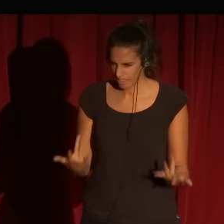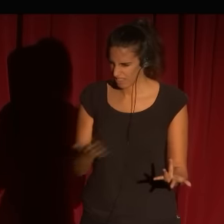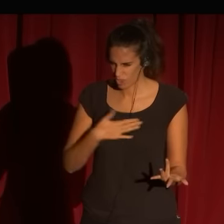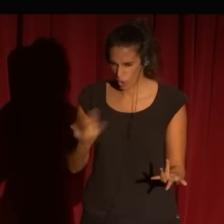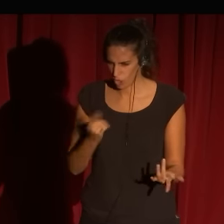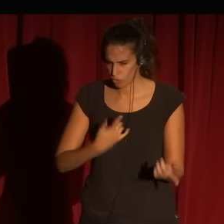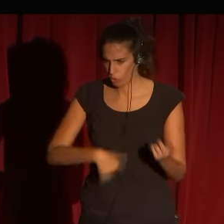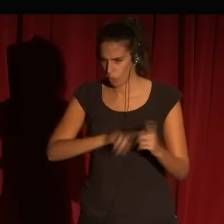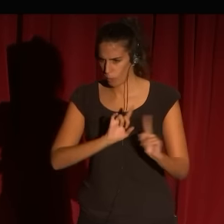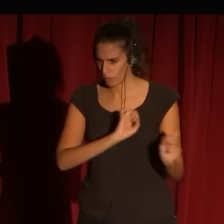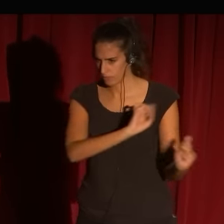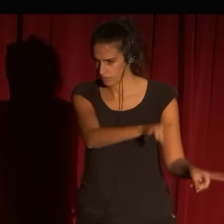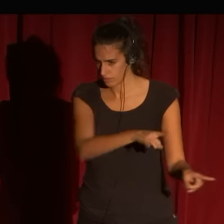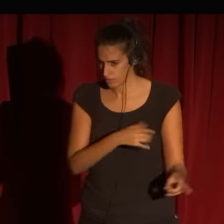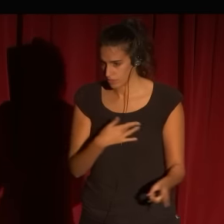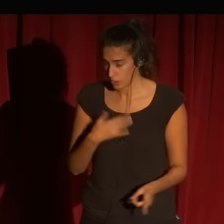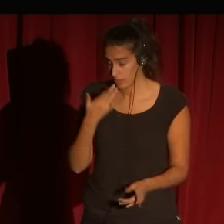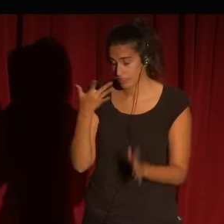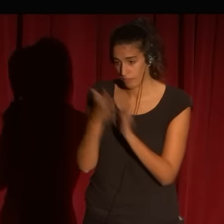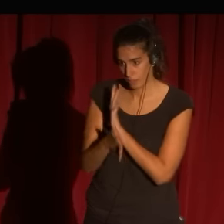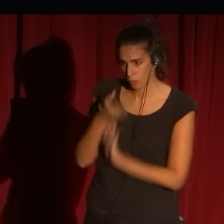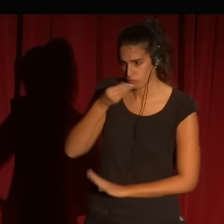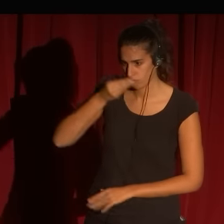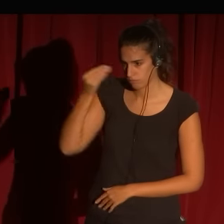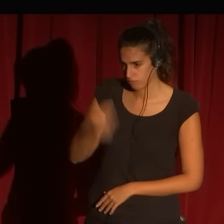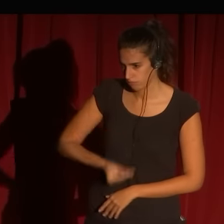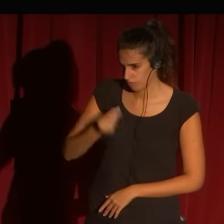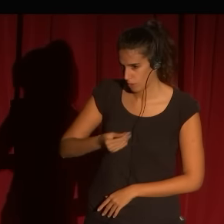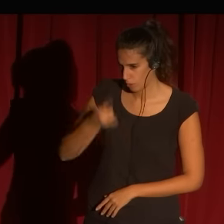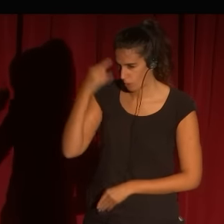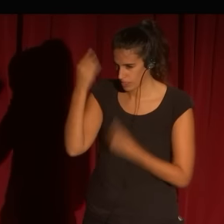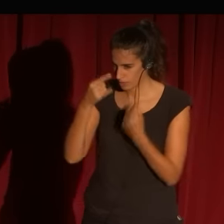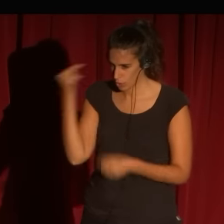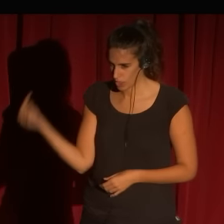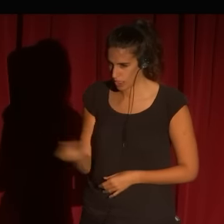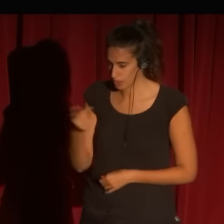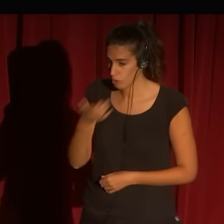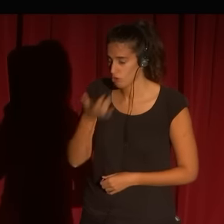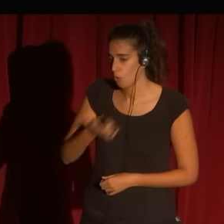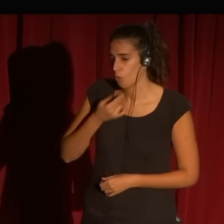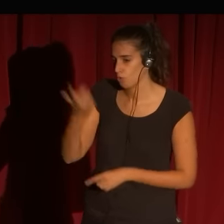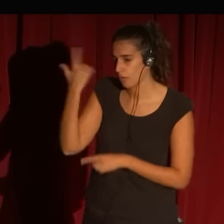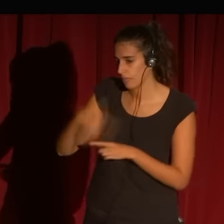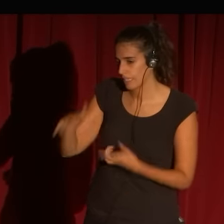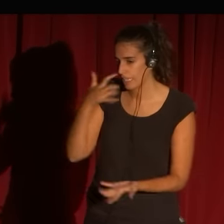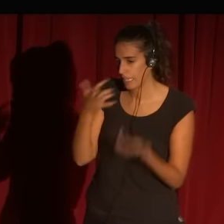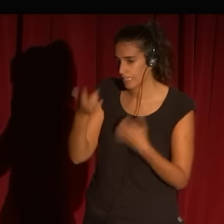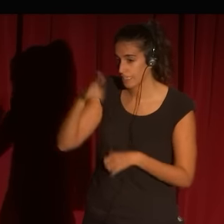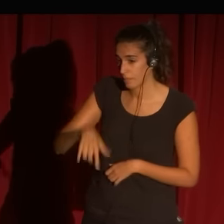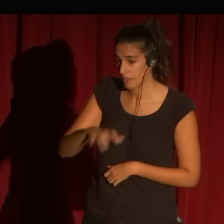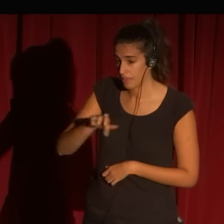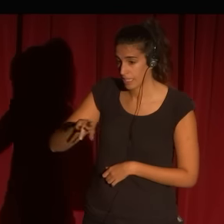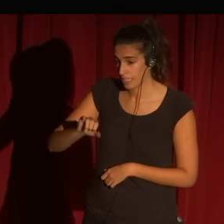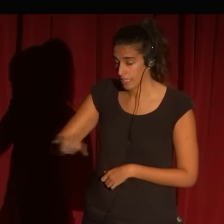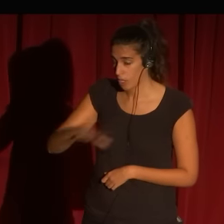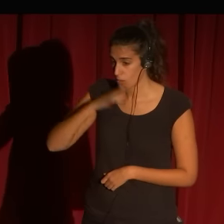los quiere yo creo que es una muy buena descripción desde el prejuicio de quien tiene un gusto diferente del arte también de Clara peits es un